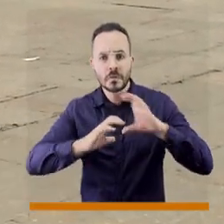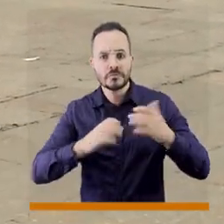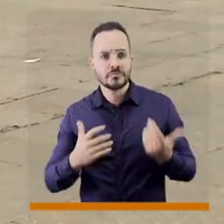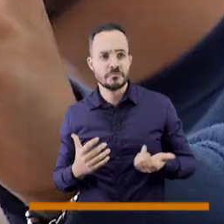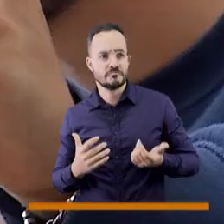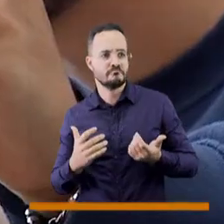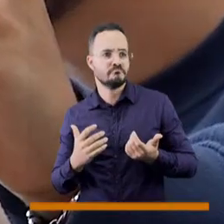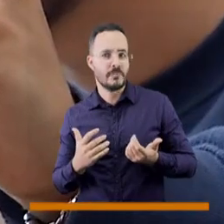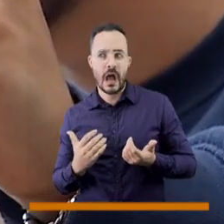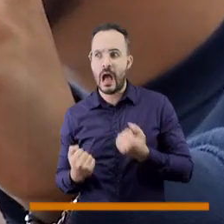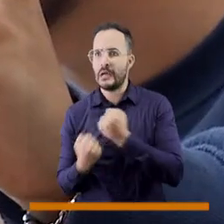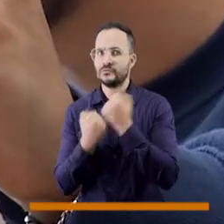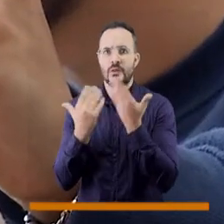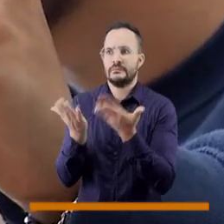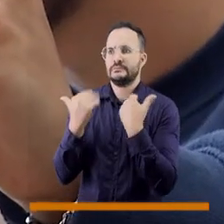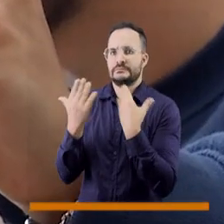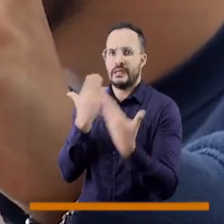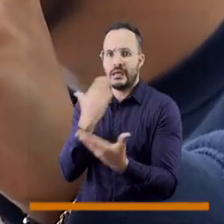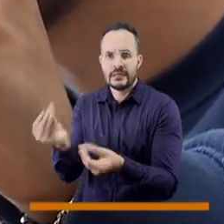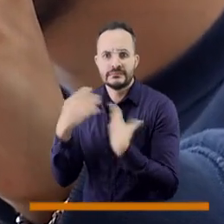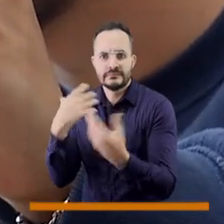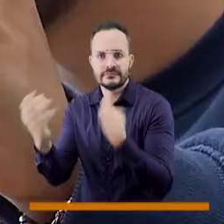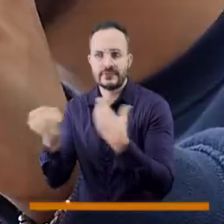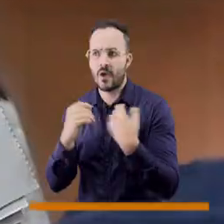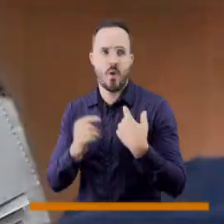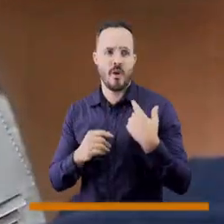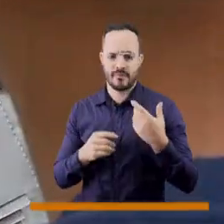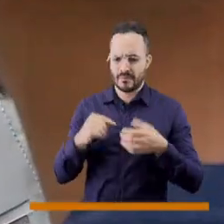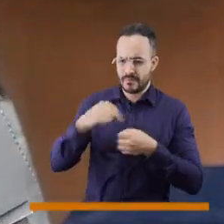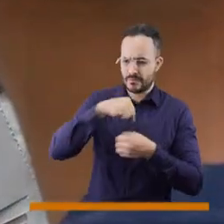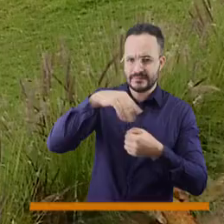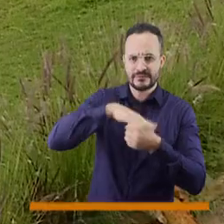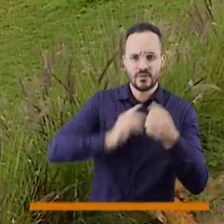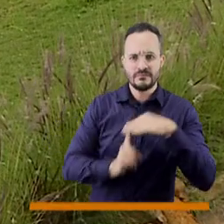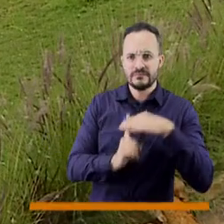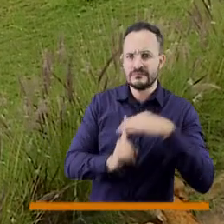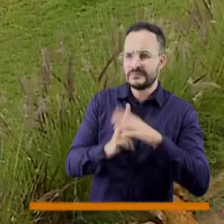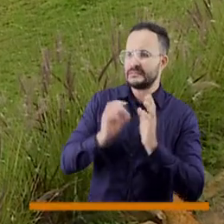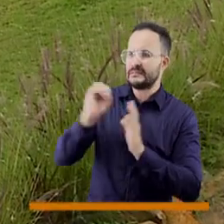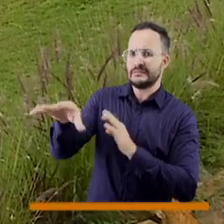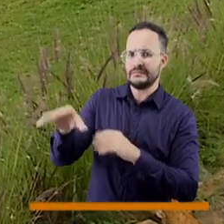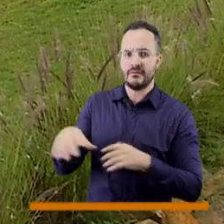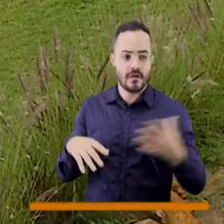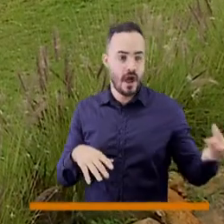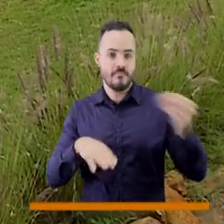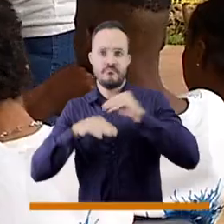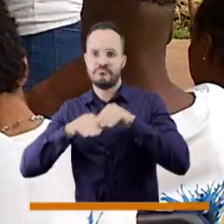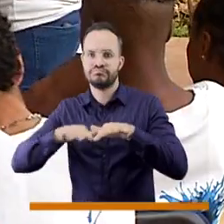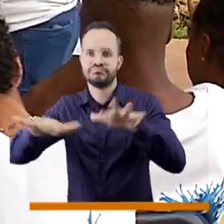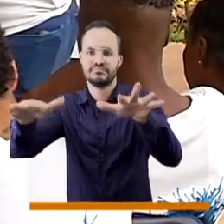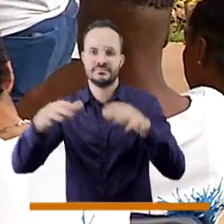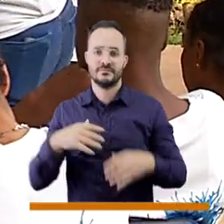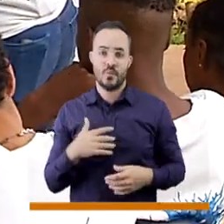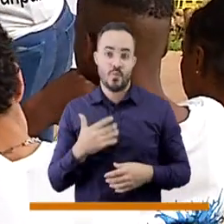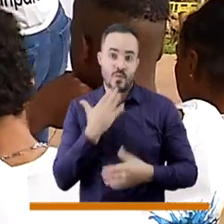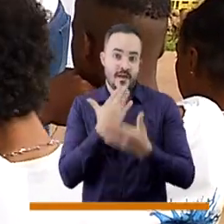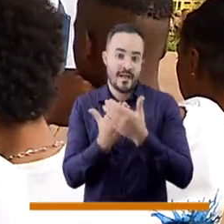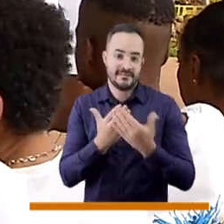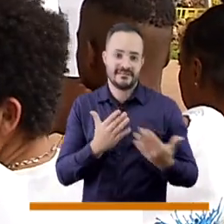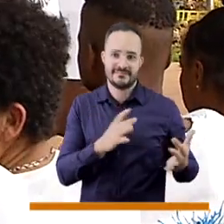con estos procesos y medios de comunicación, y son estos quienes les ayudan a transitar ciertas situaciones,